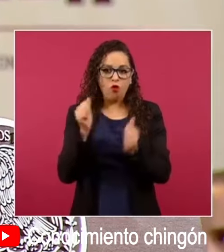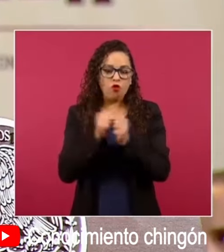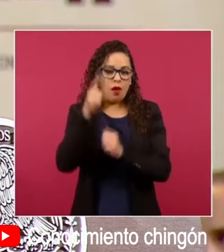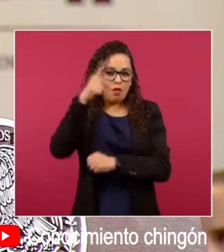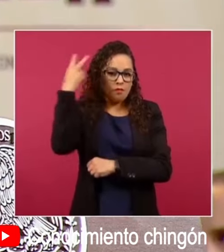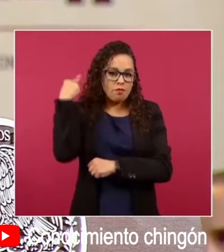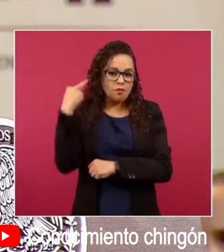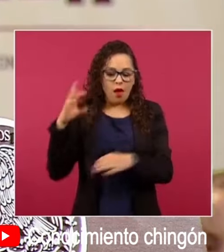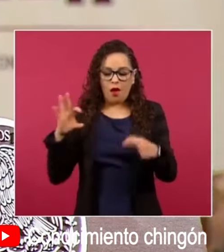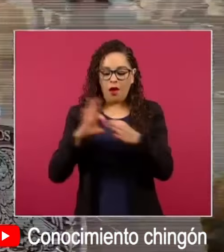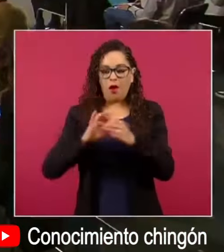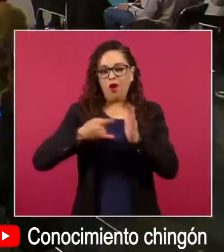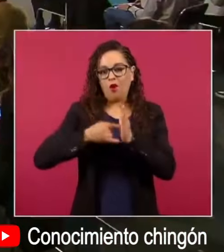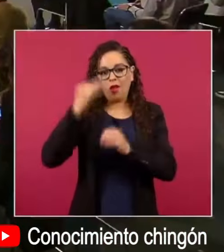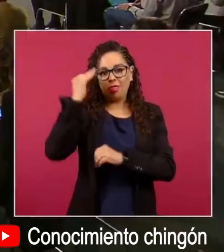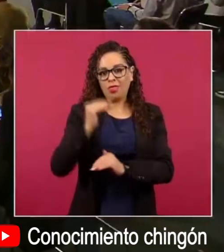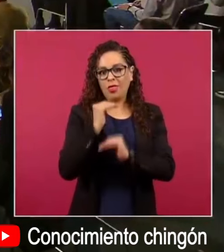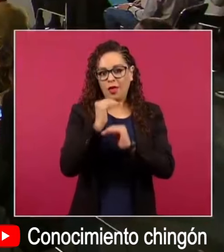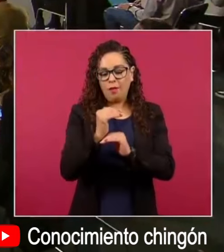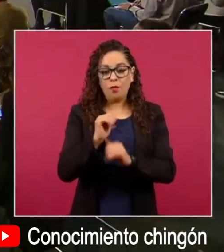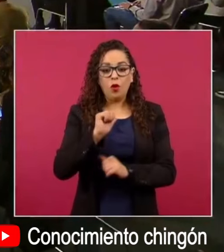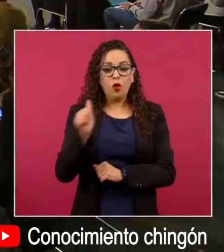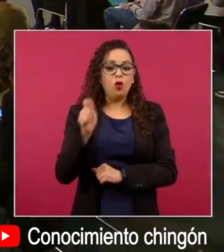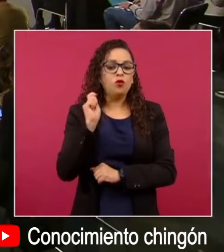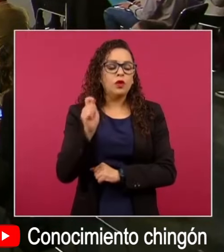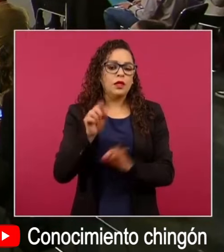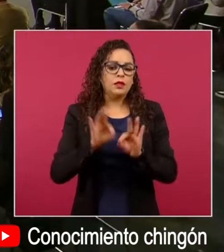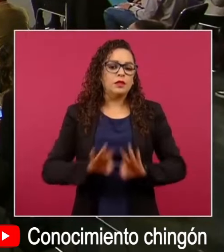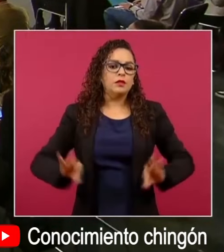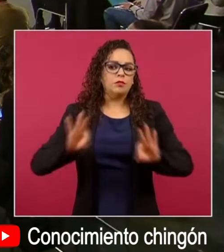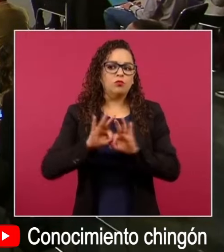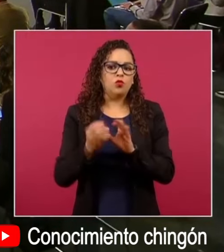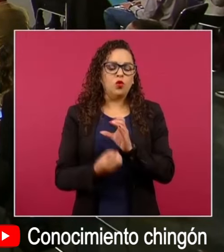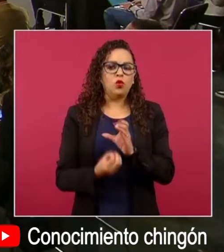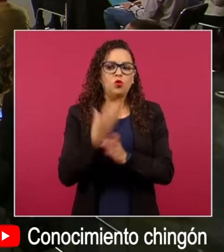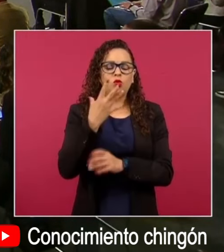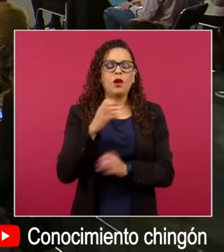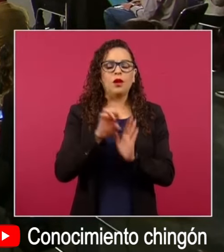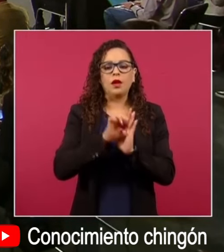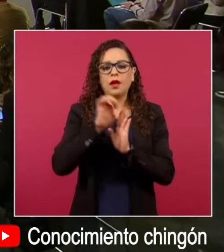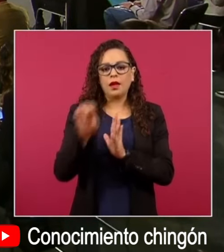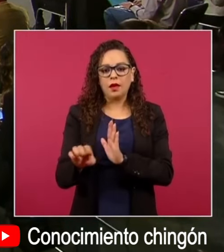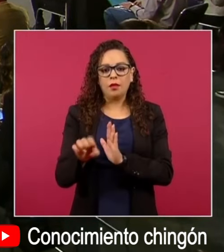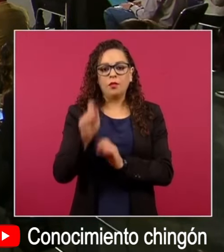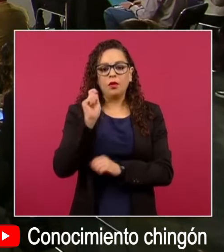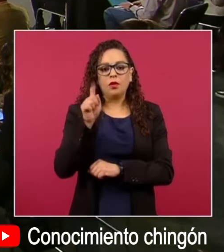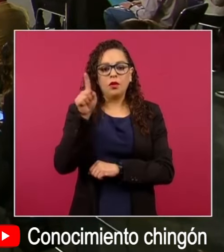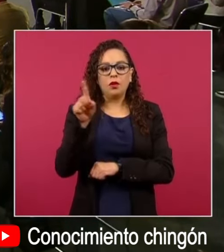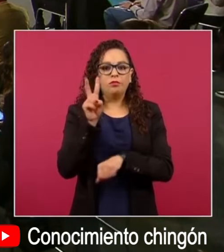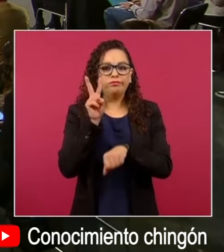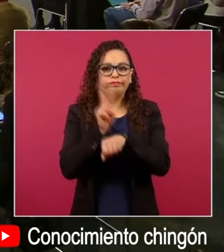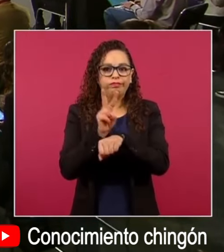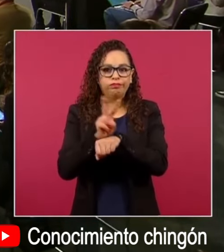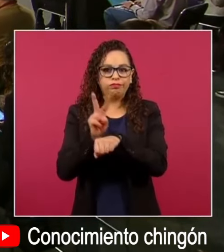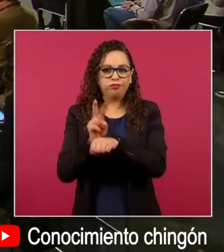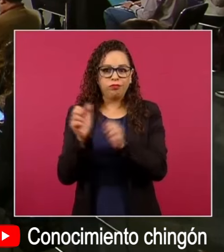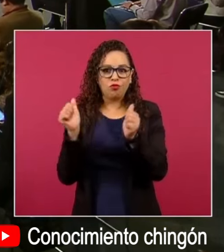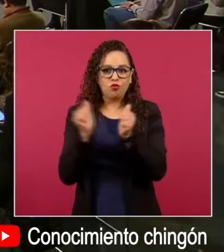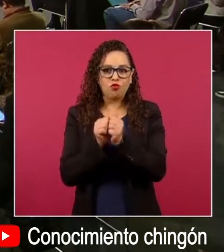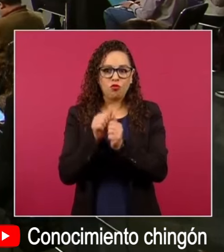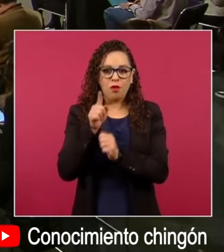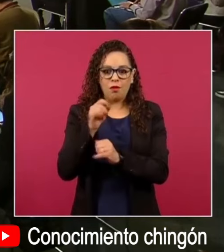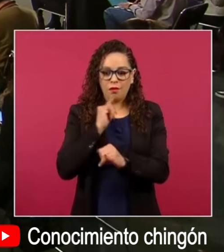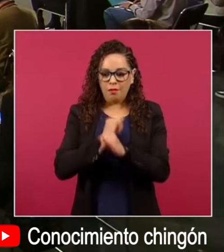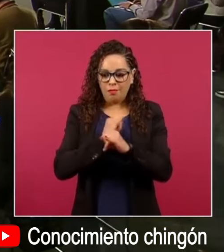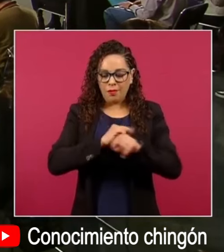viajes. Se ha tenido temas de innovación muy importantes, tanto en el diagnóstico del monitoreo electrónico, como también esta parte de